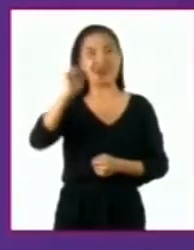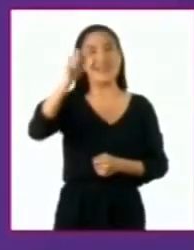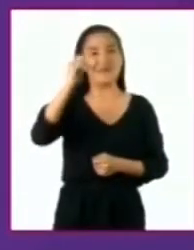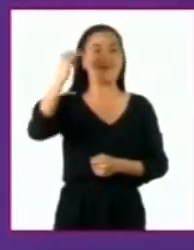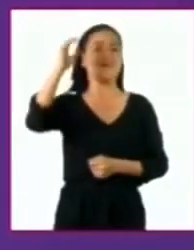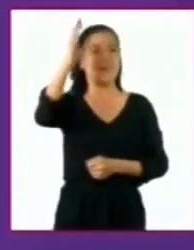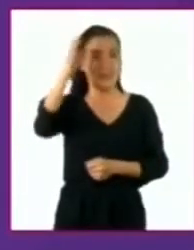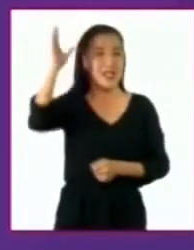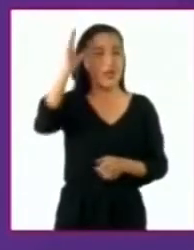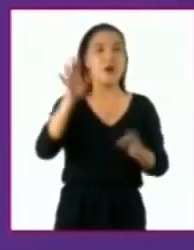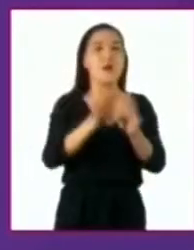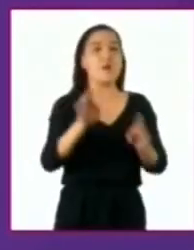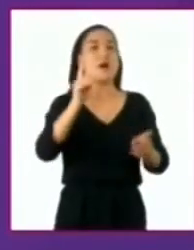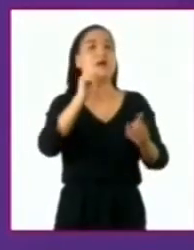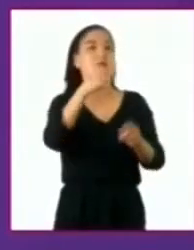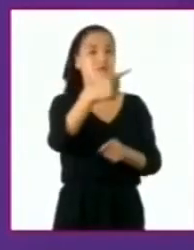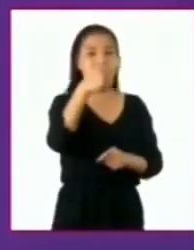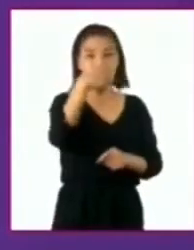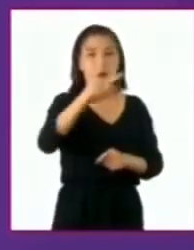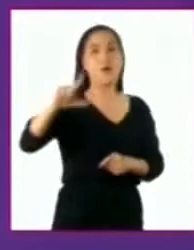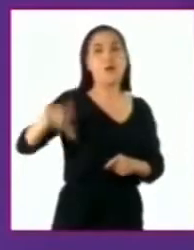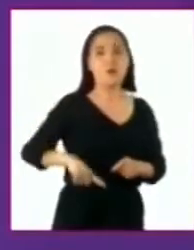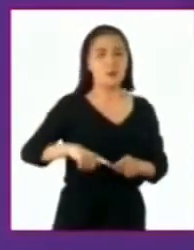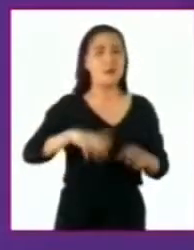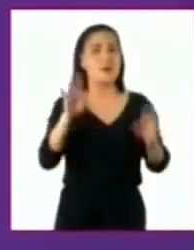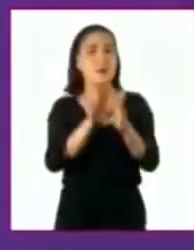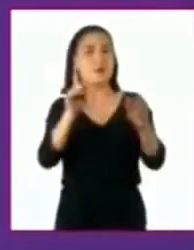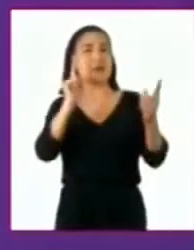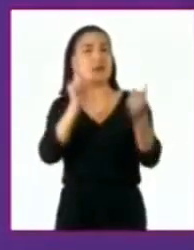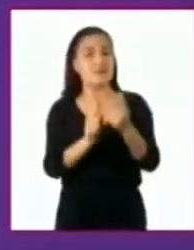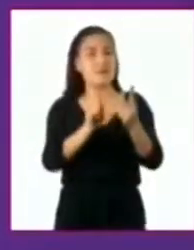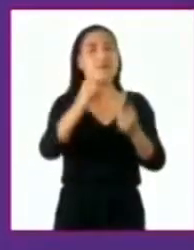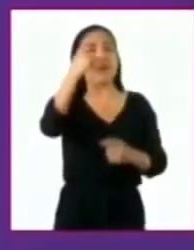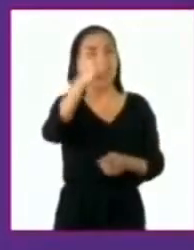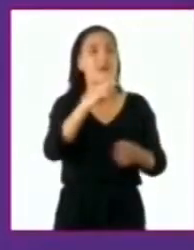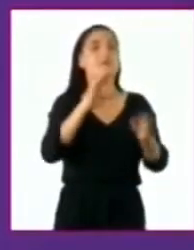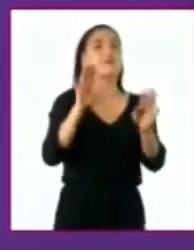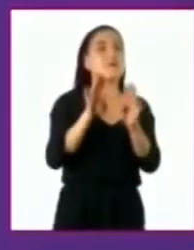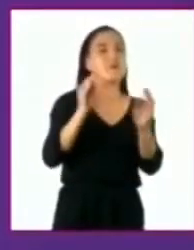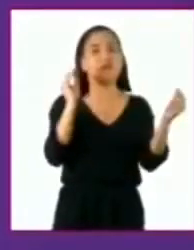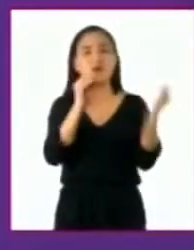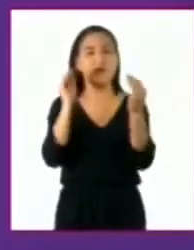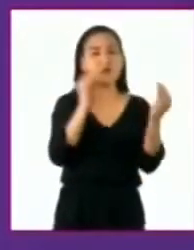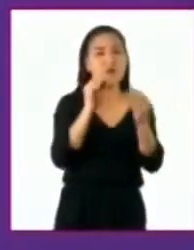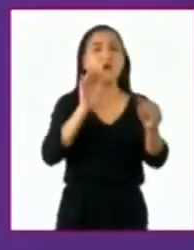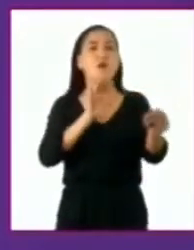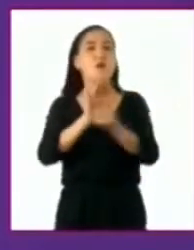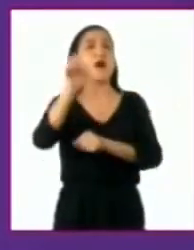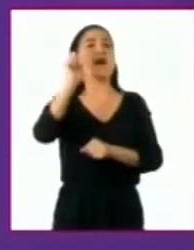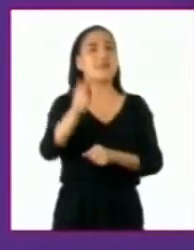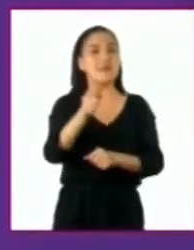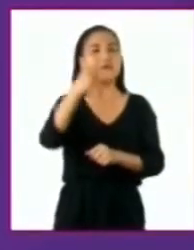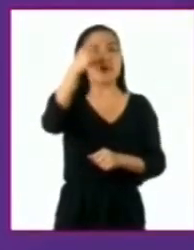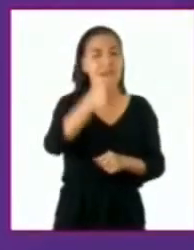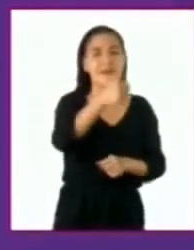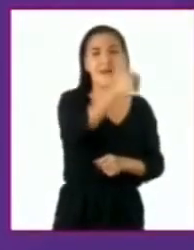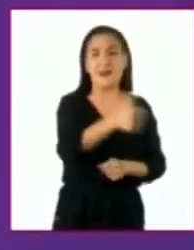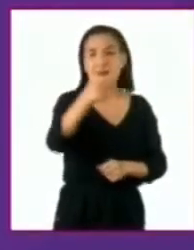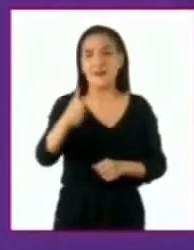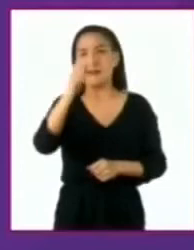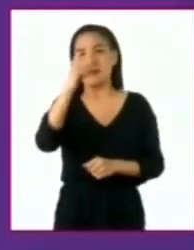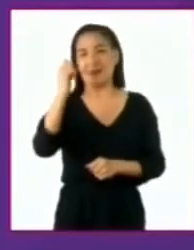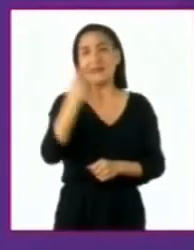cada uno de estos señoríos, de cuál iba a ser el tributo que iba a percibir de cada uno de